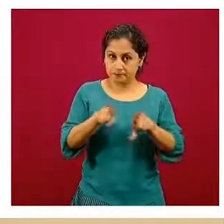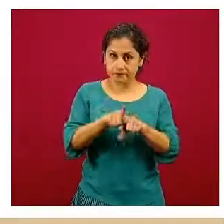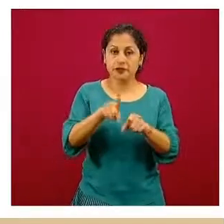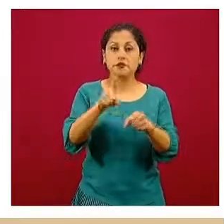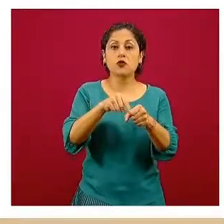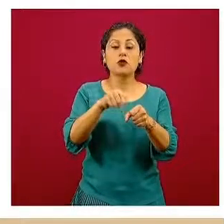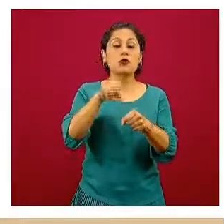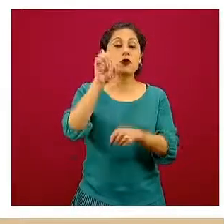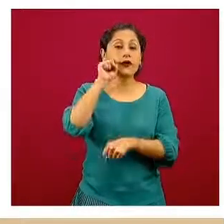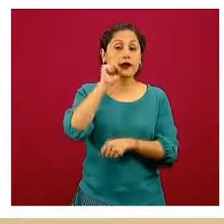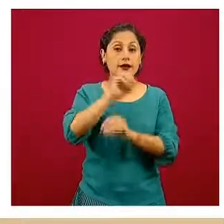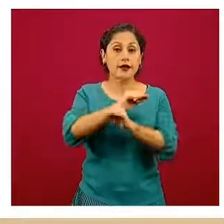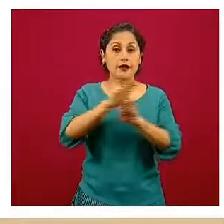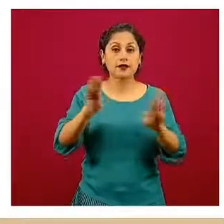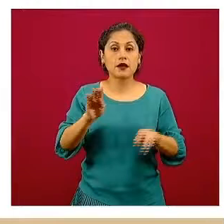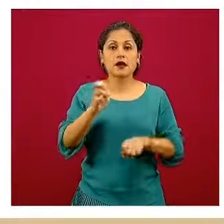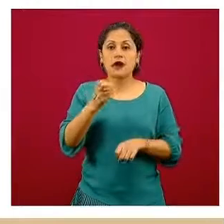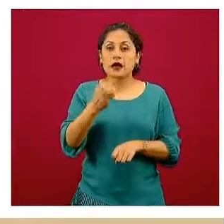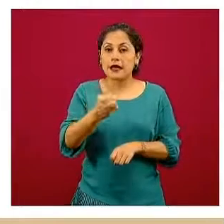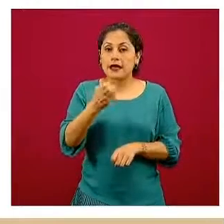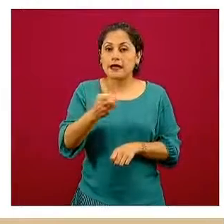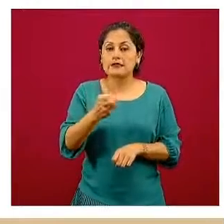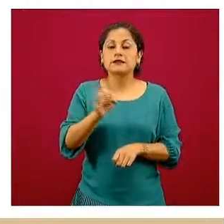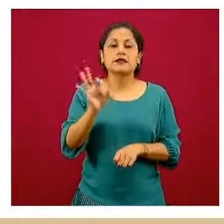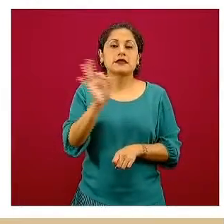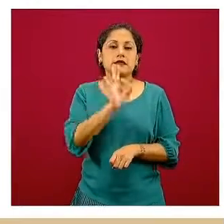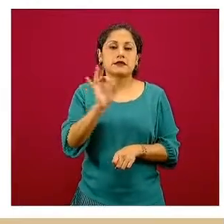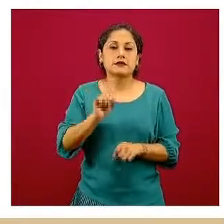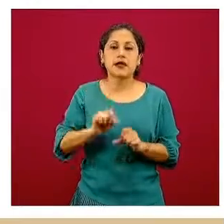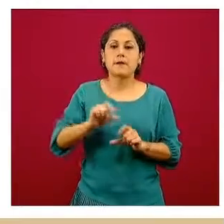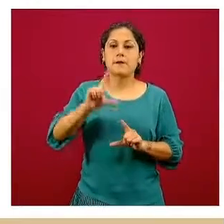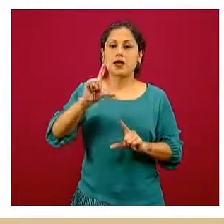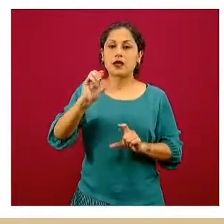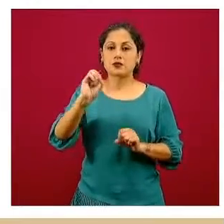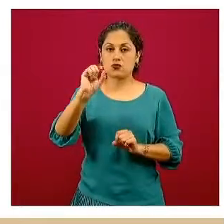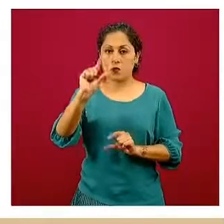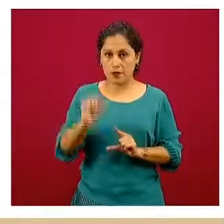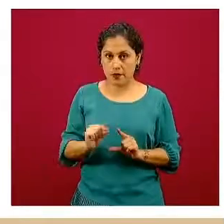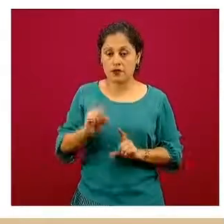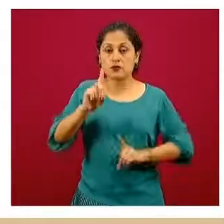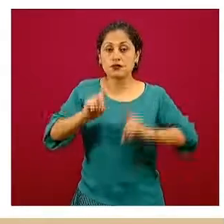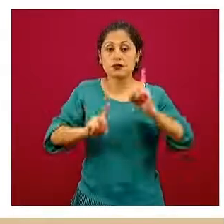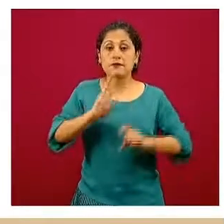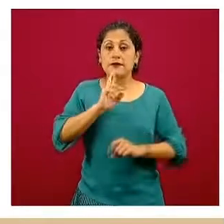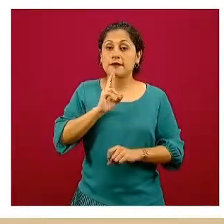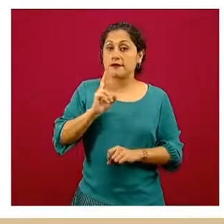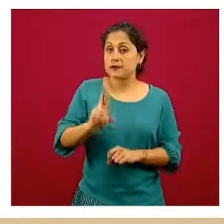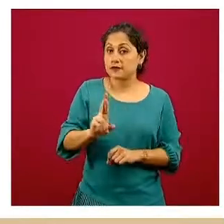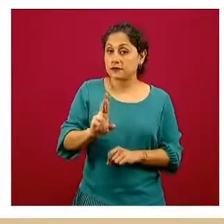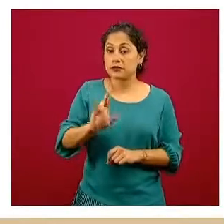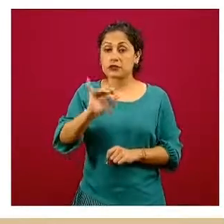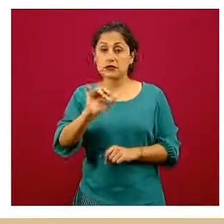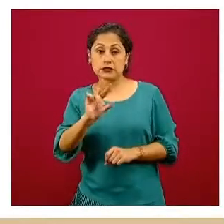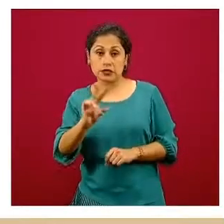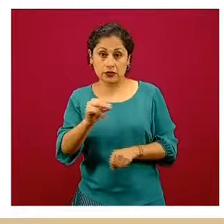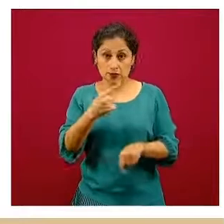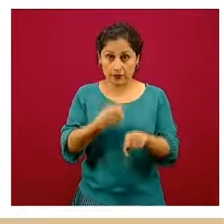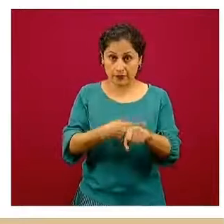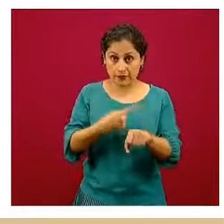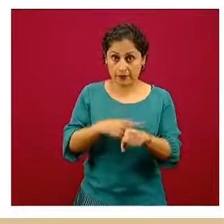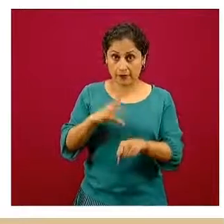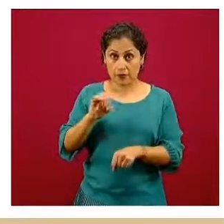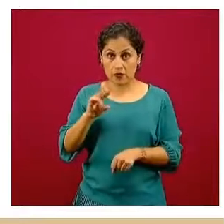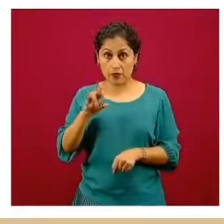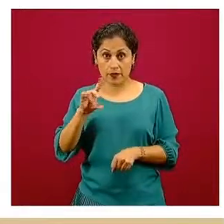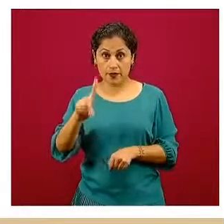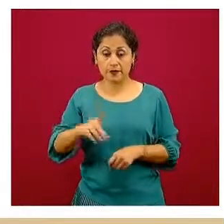claro, de donde todavía pueden incrementarse las mismas cuando su resultado se confirme.